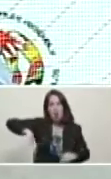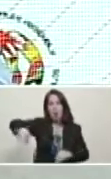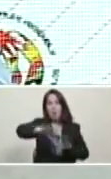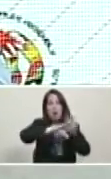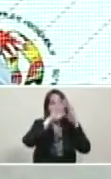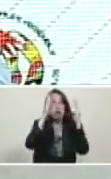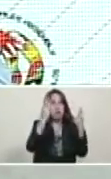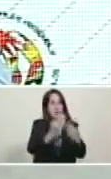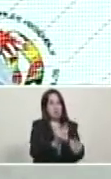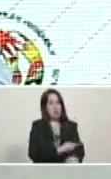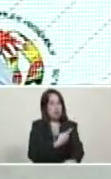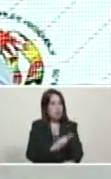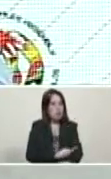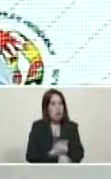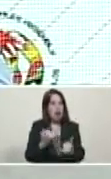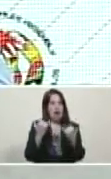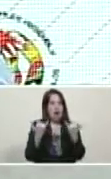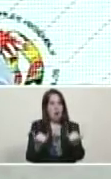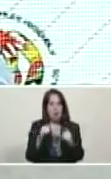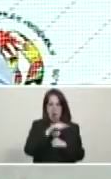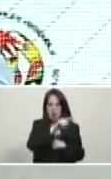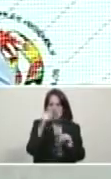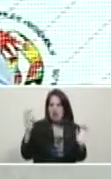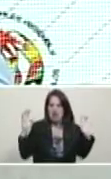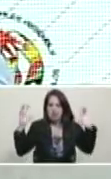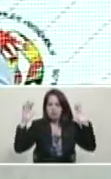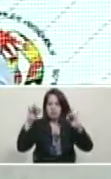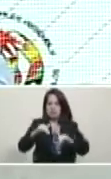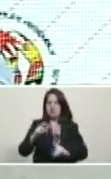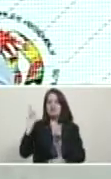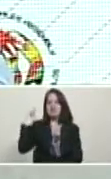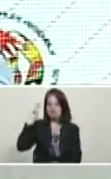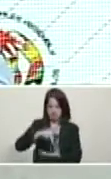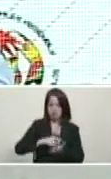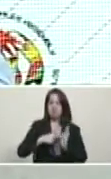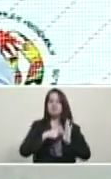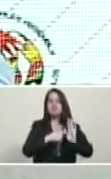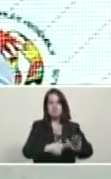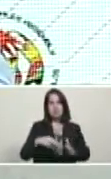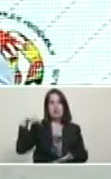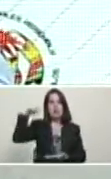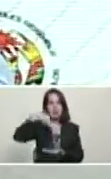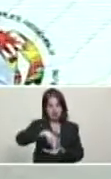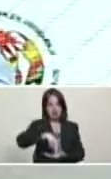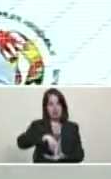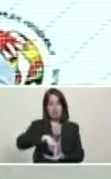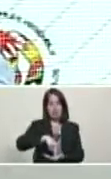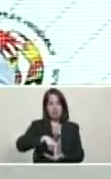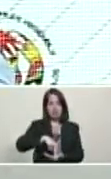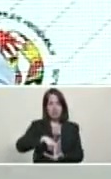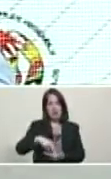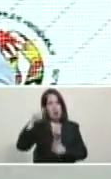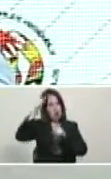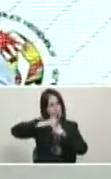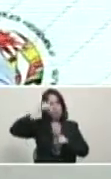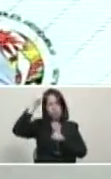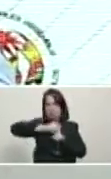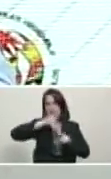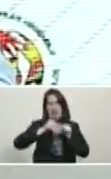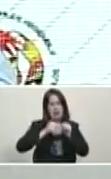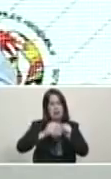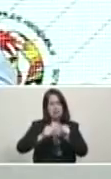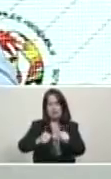ustedes estén en caracas diciendo aquí estamos de pie aquí estamos en lucha aquí